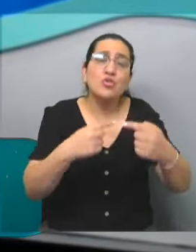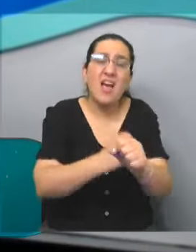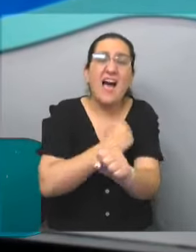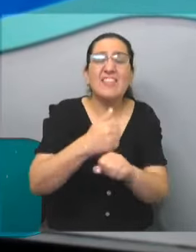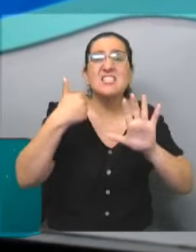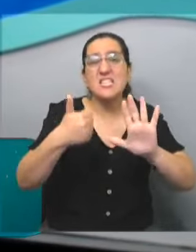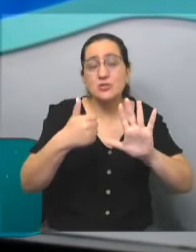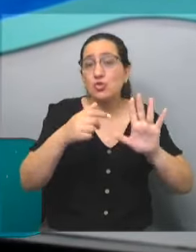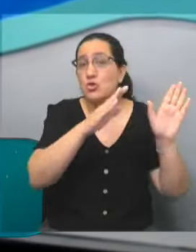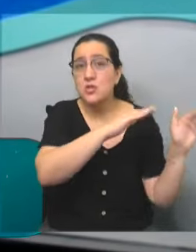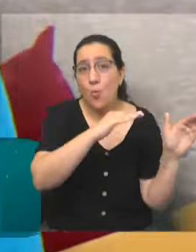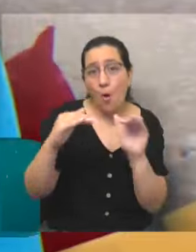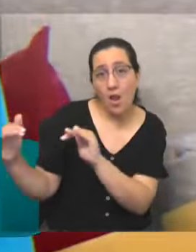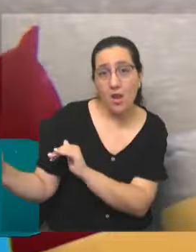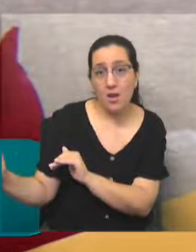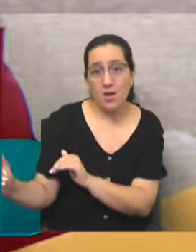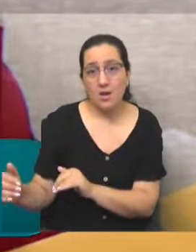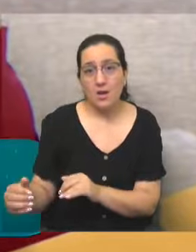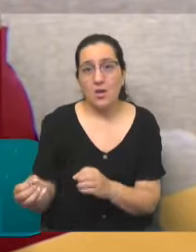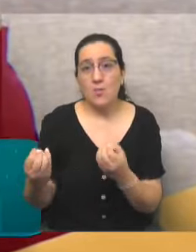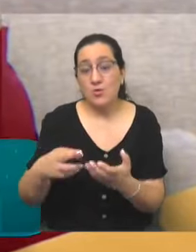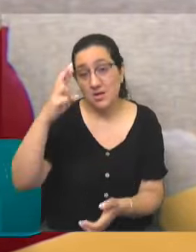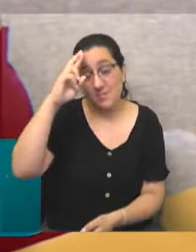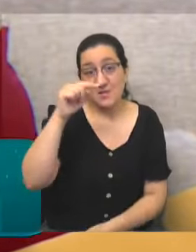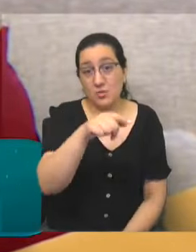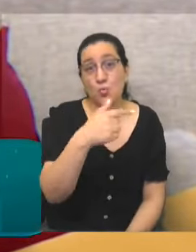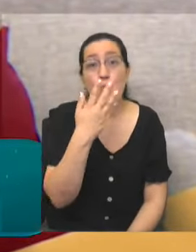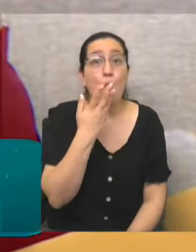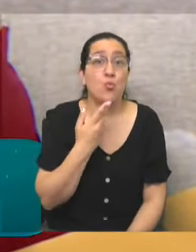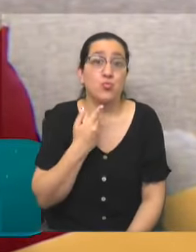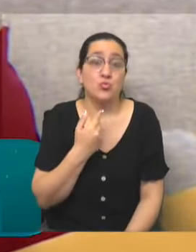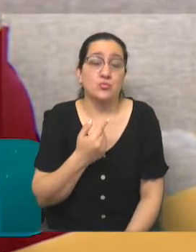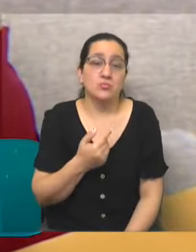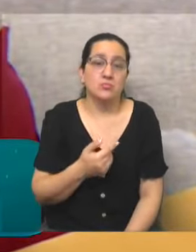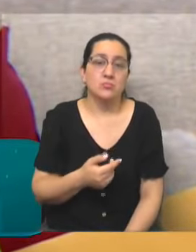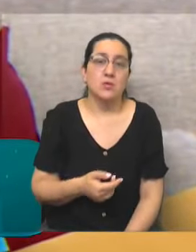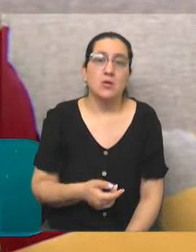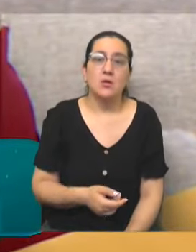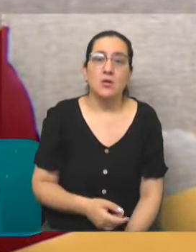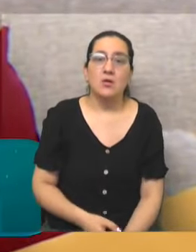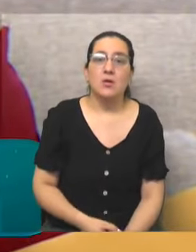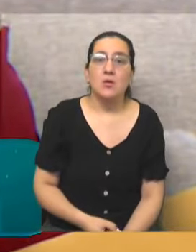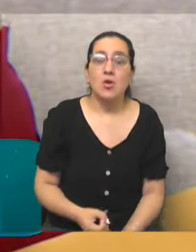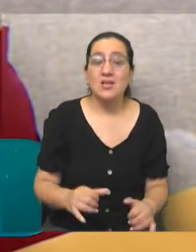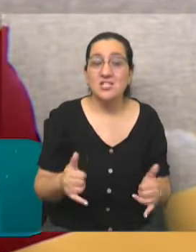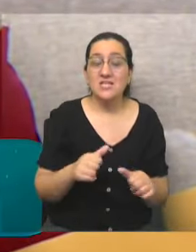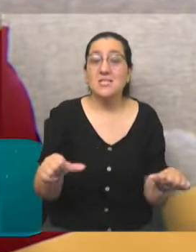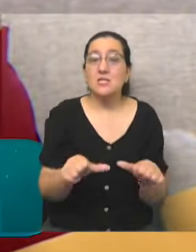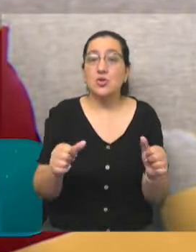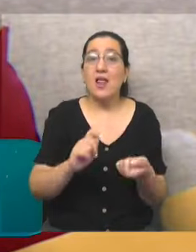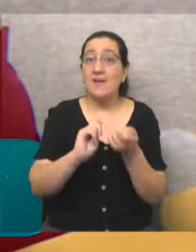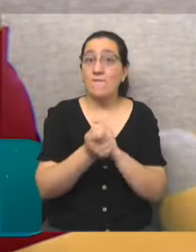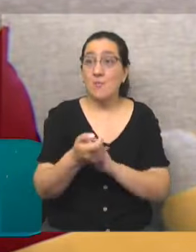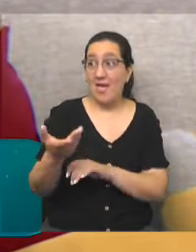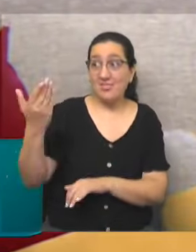decidir qué es lo que quieres hacer? Pero en cierta medida también es respetarte los gustos que vos puedas empezar a optar. La buena medida que se tomó ya en la reforma anterior